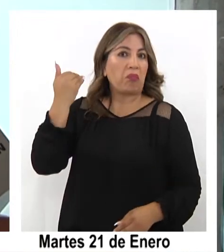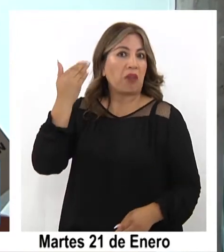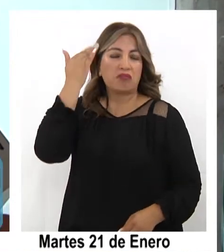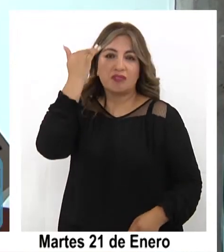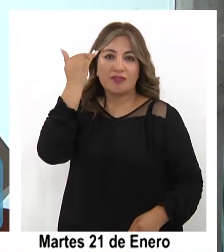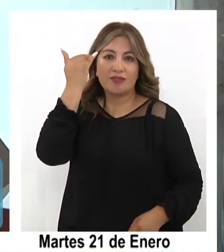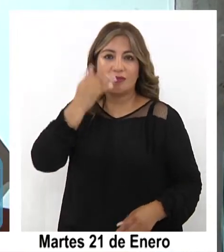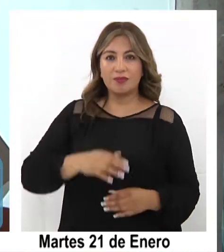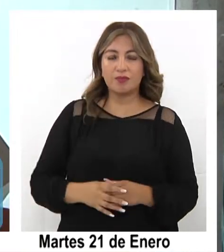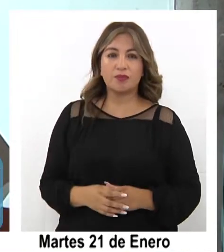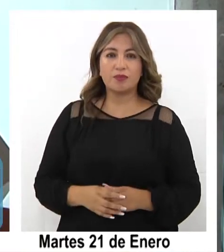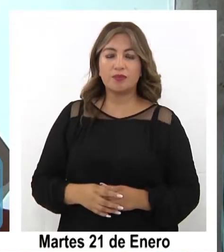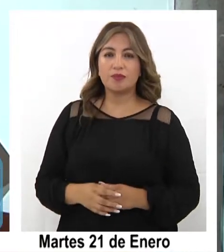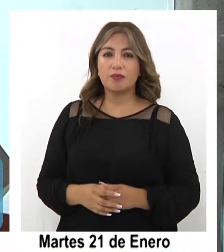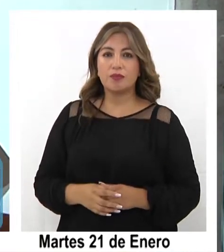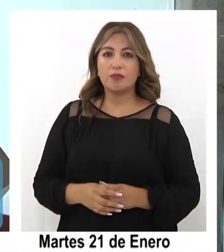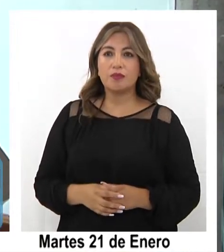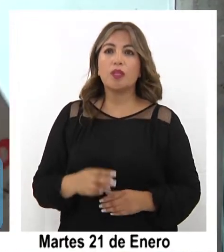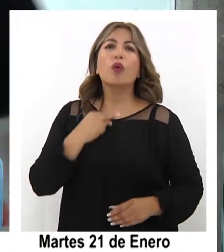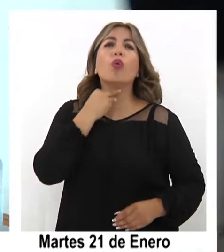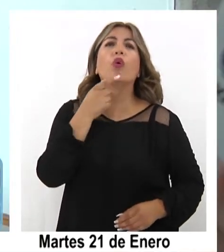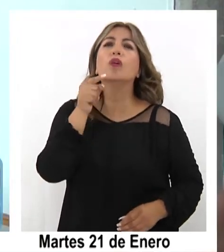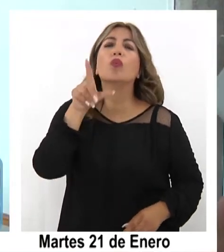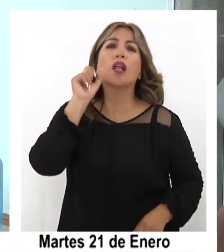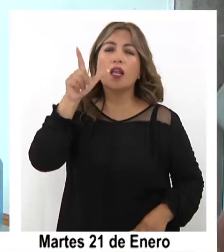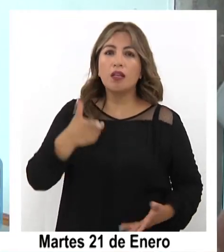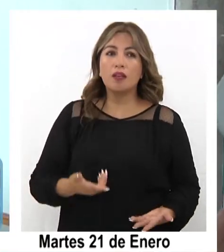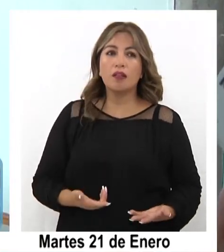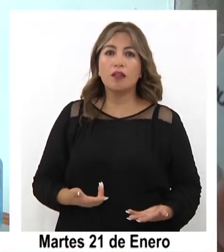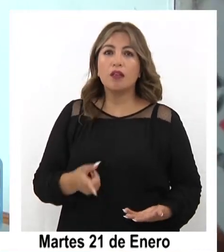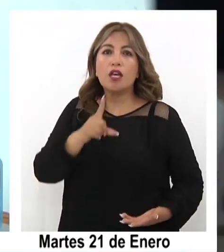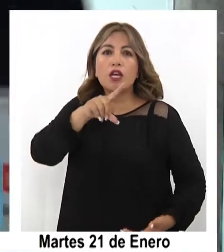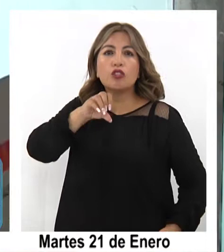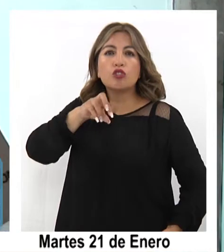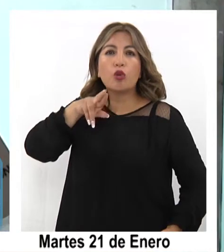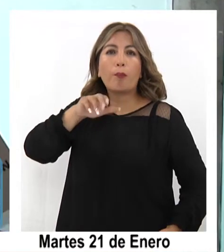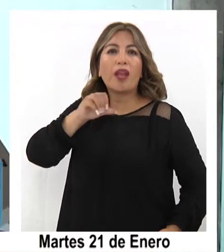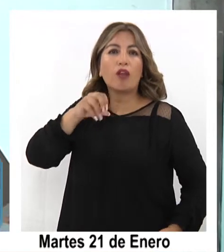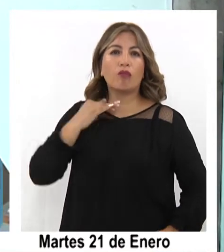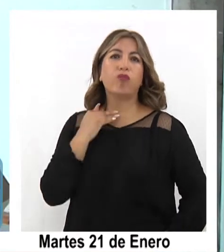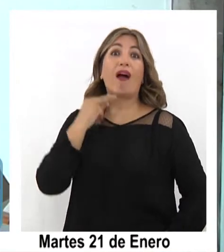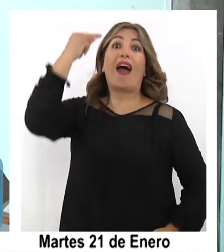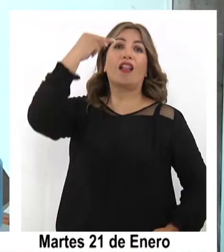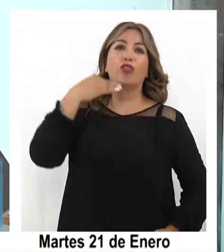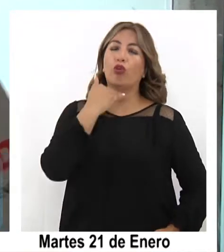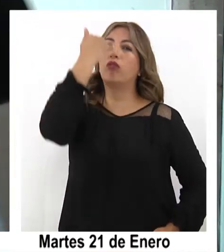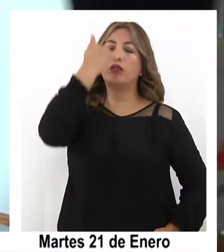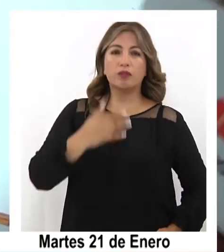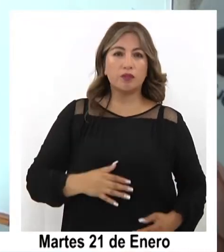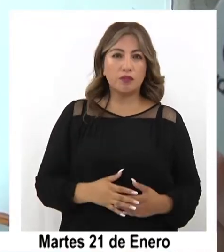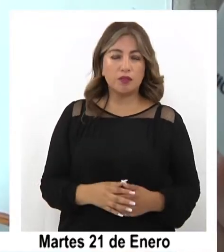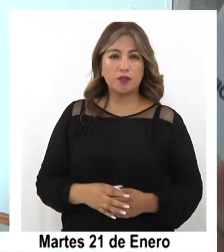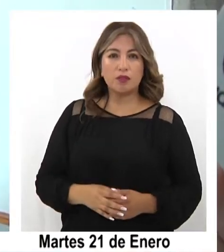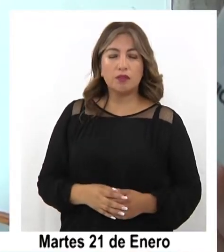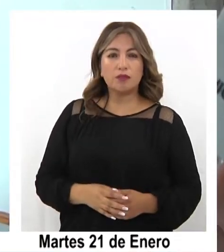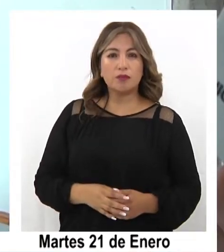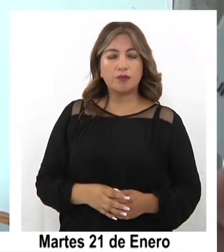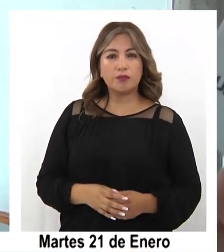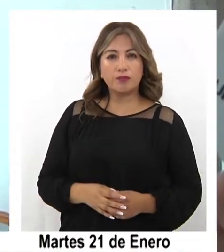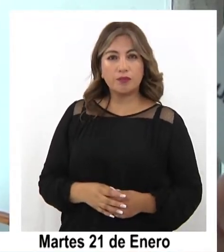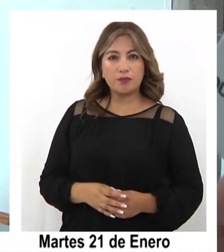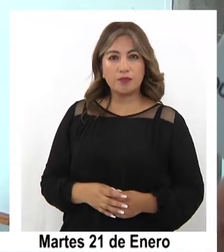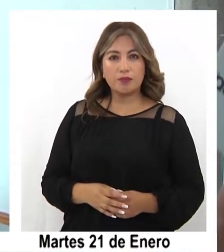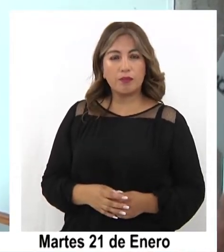que probablemente alguien no sabía. ¿Qué tono de voz te dijeron que tenías? Soprano. Y cuéntame,